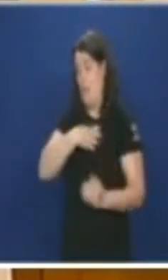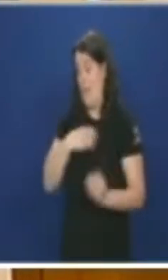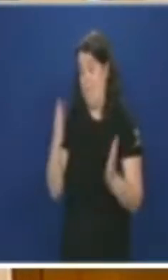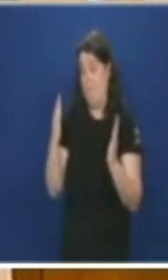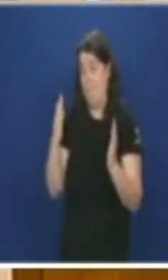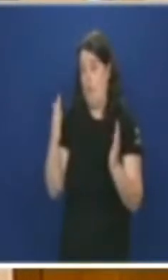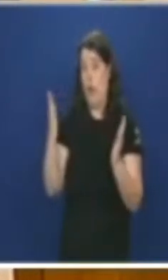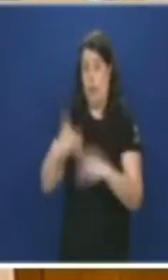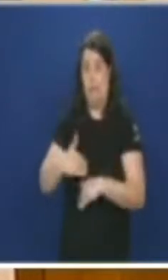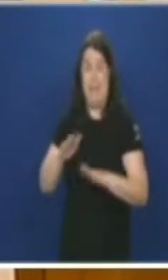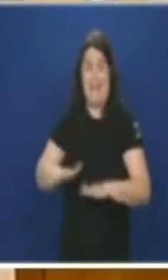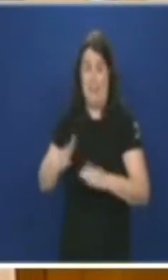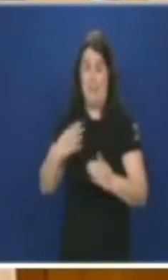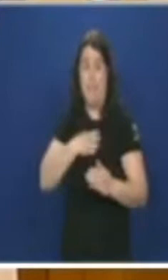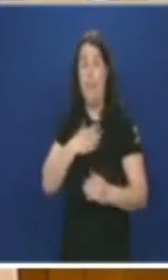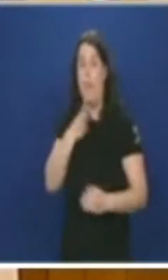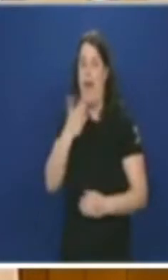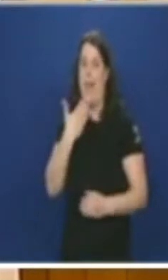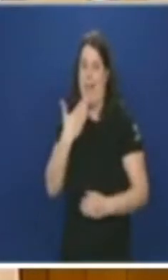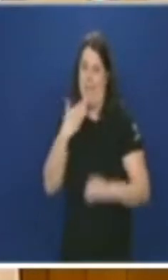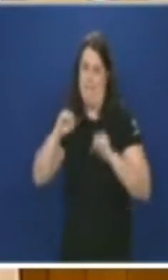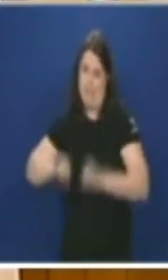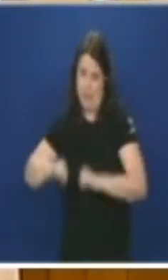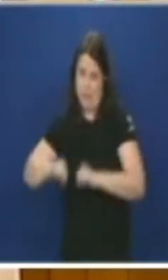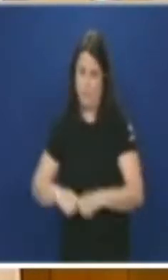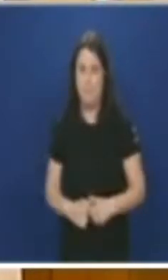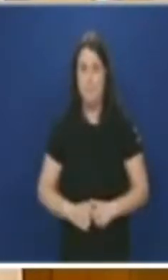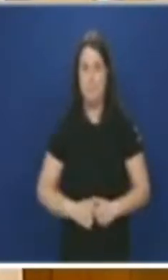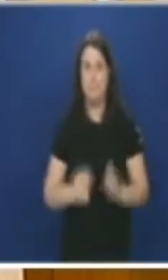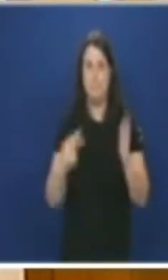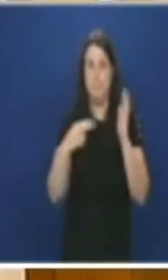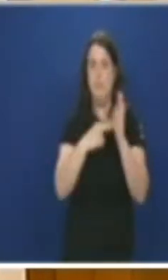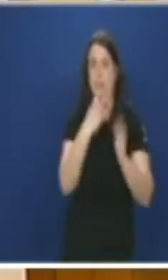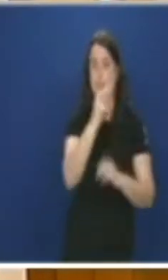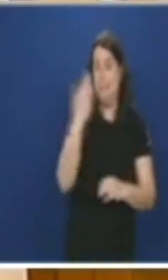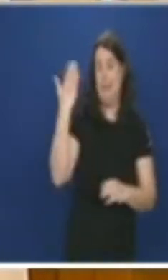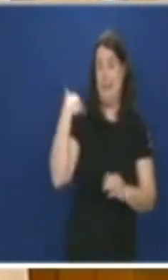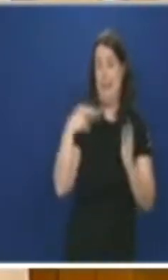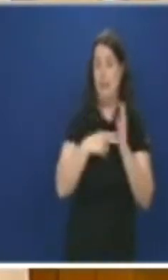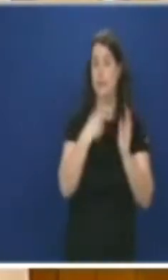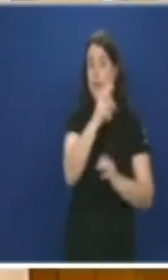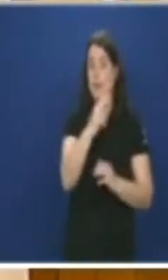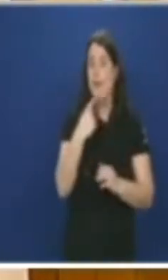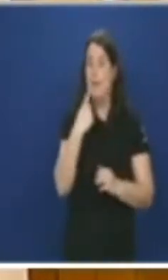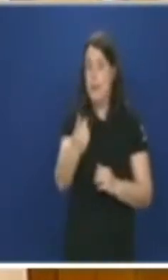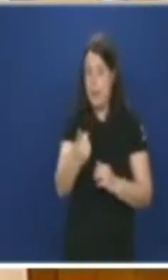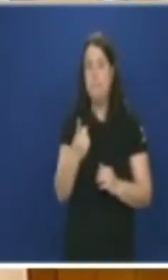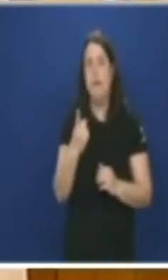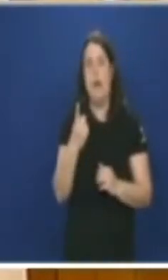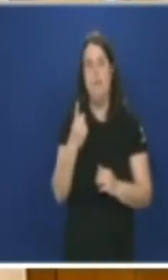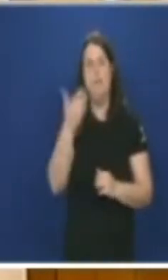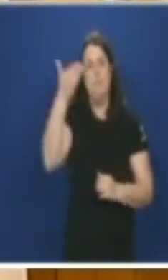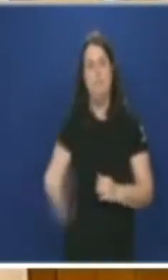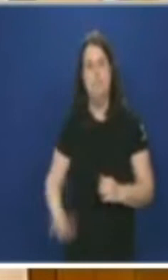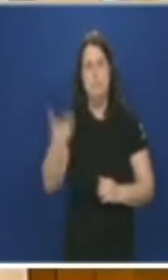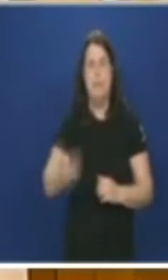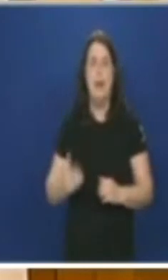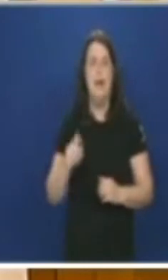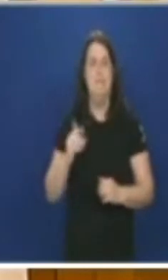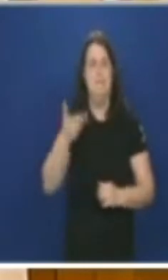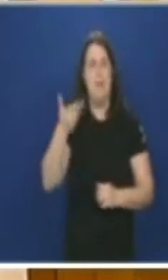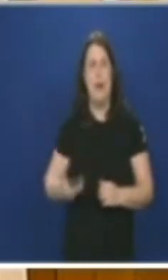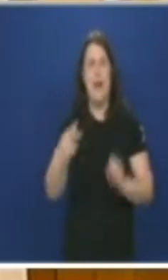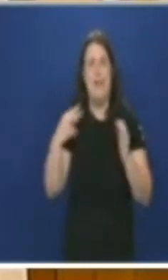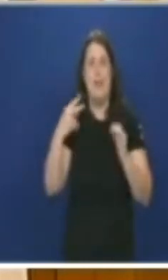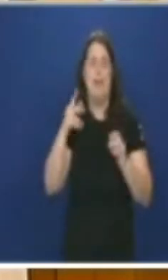idade. O ano 2020 era o chamado a ser o gran ano nos. Unha pandemia veu a